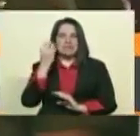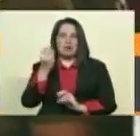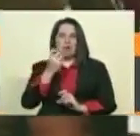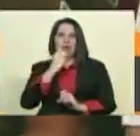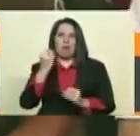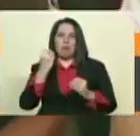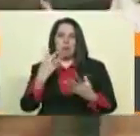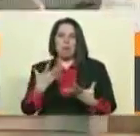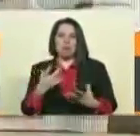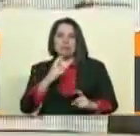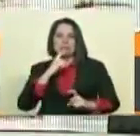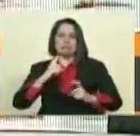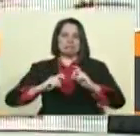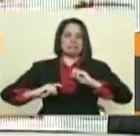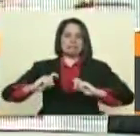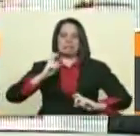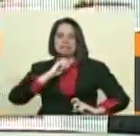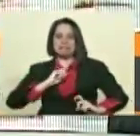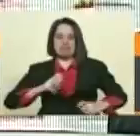la riqueza fácil,